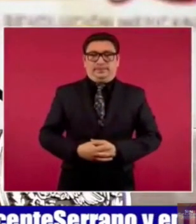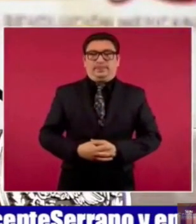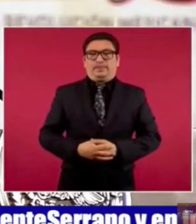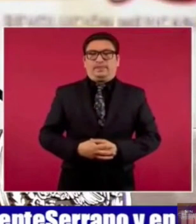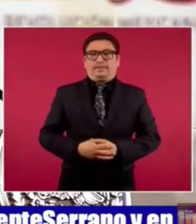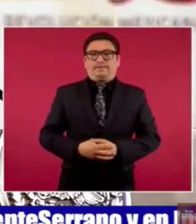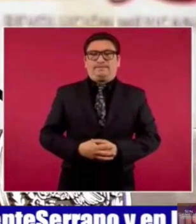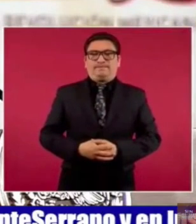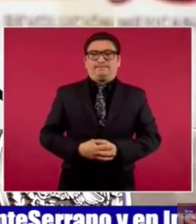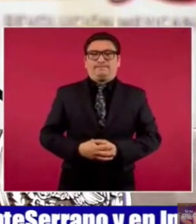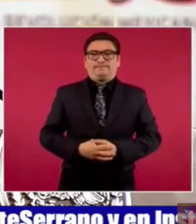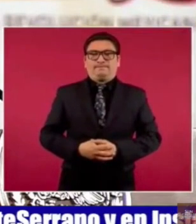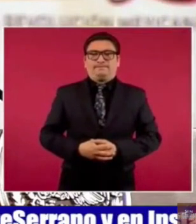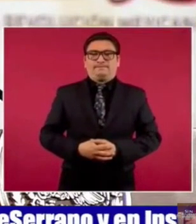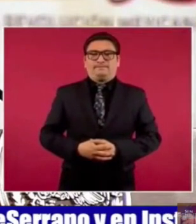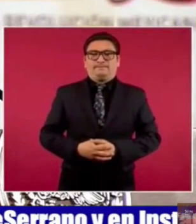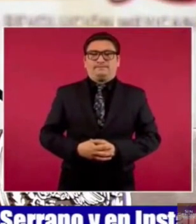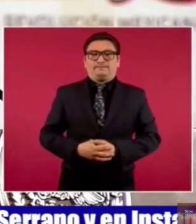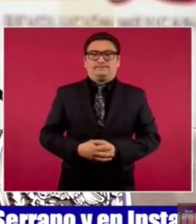de